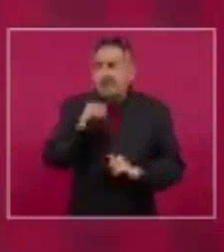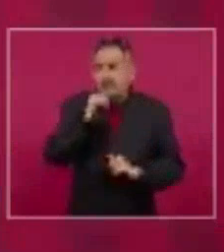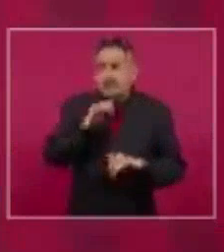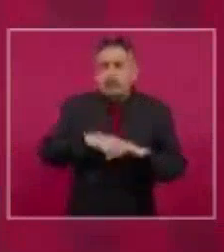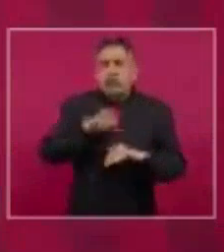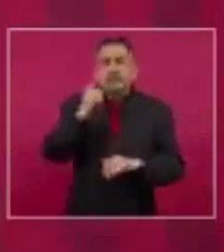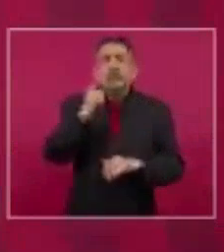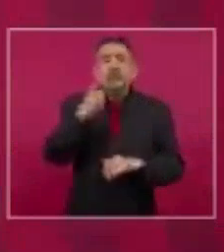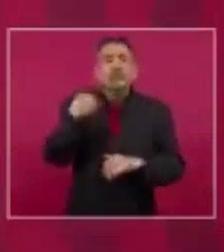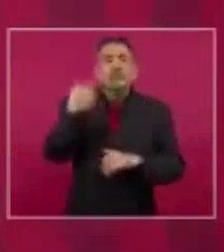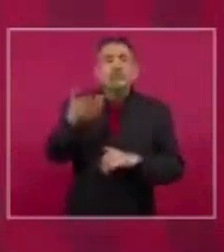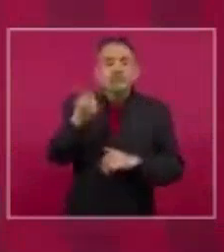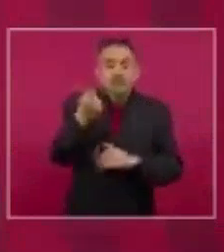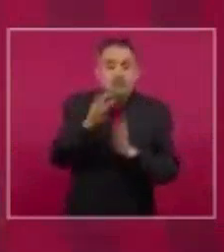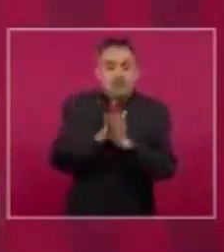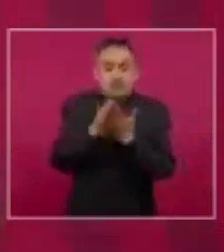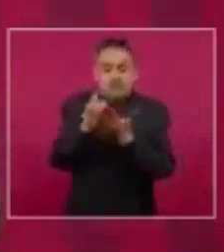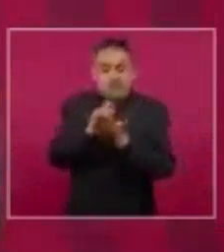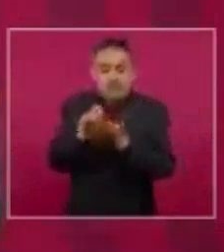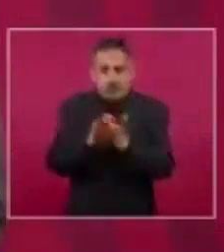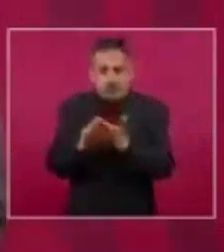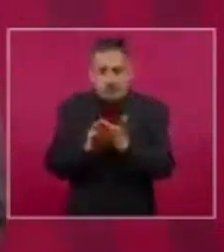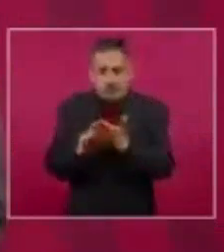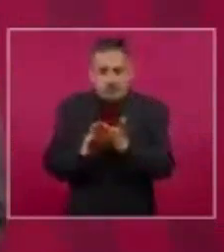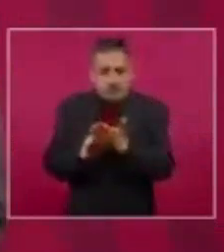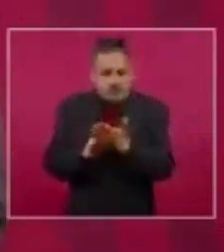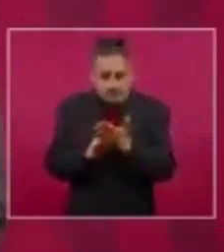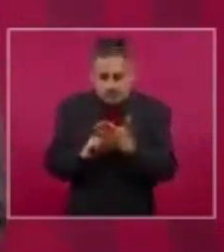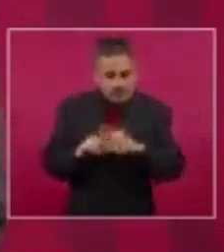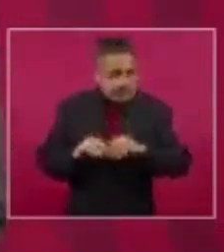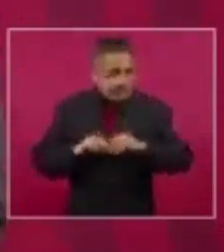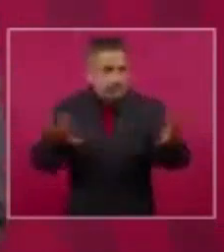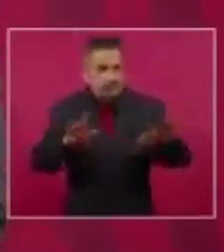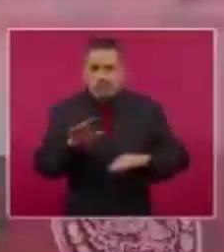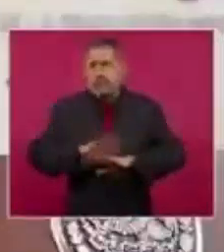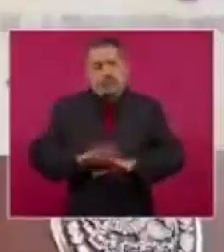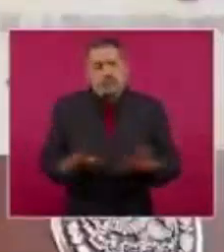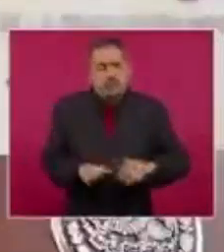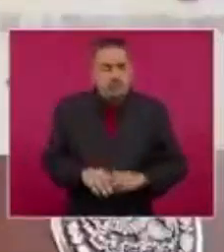un libro antes de irme.